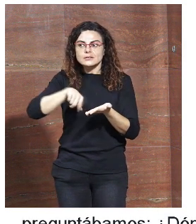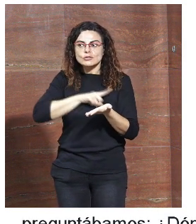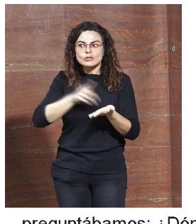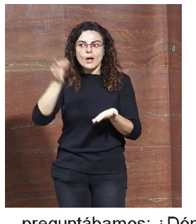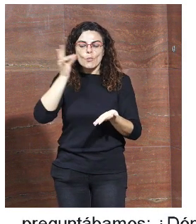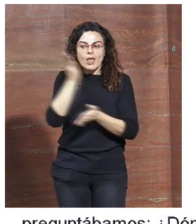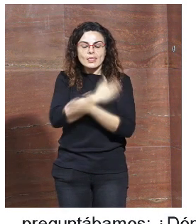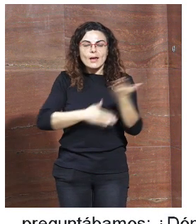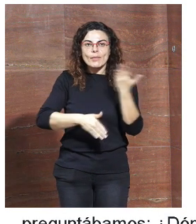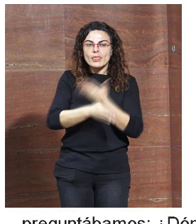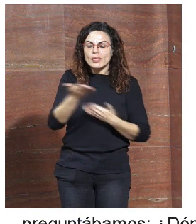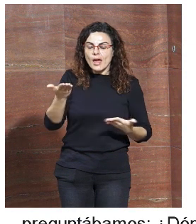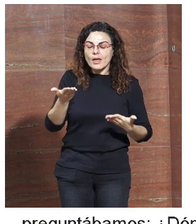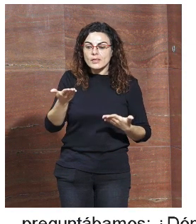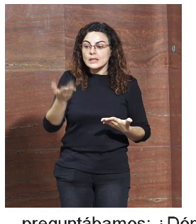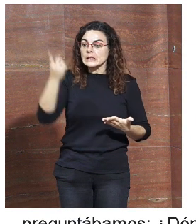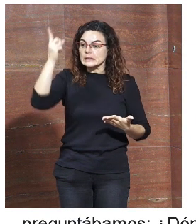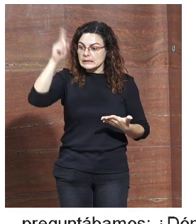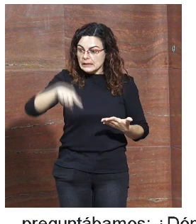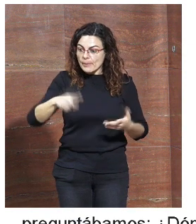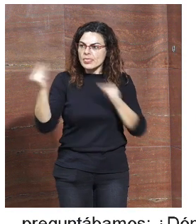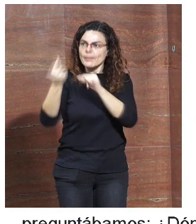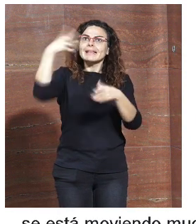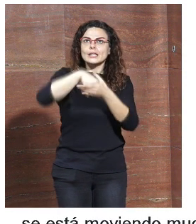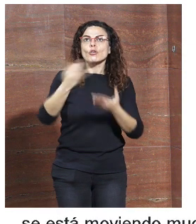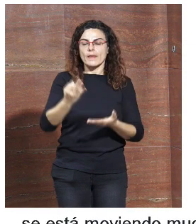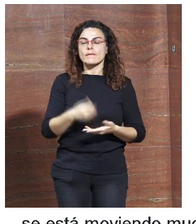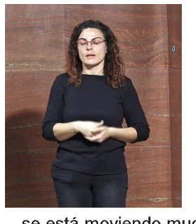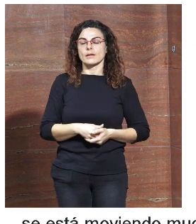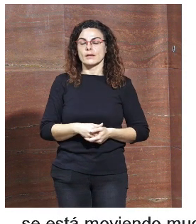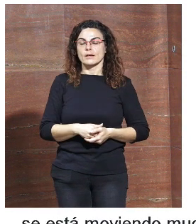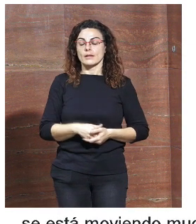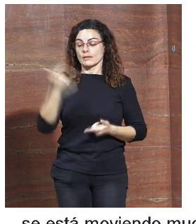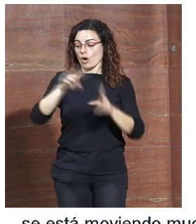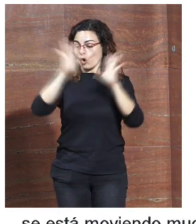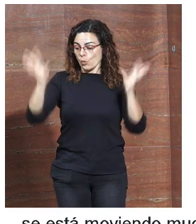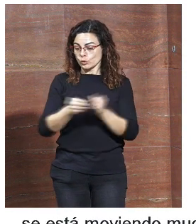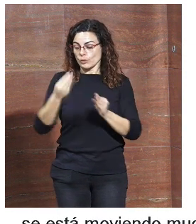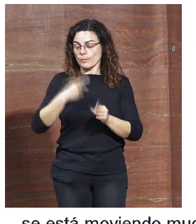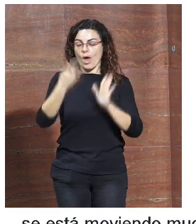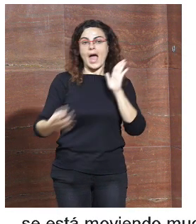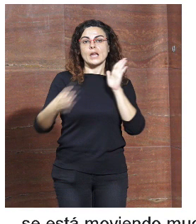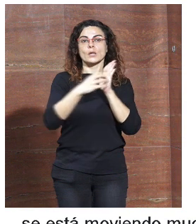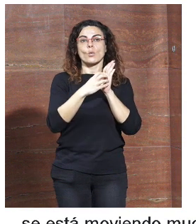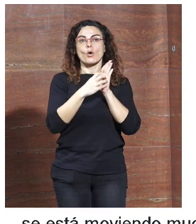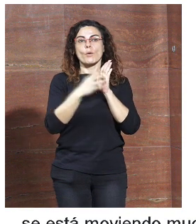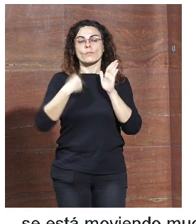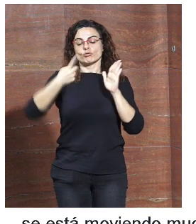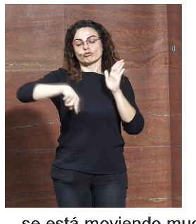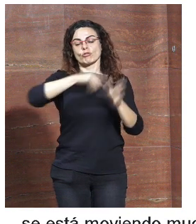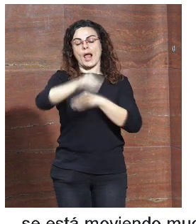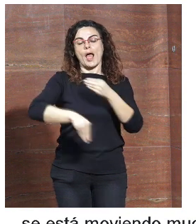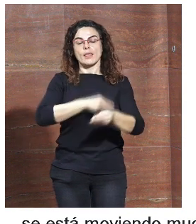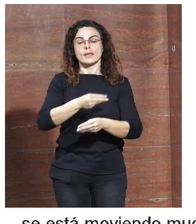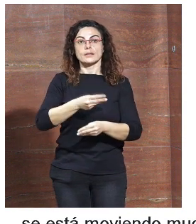mujeres con discapacidad, también tenemos que estar en ese debate, ¿no? Y aquí ponía una conclusión de un artículo que hicimos, ¿no?, que era,